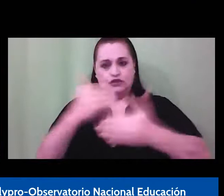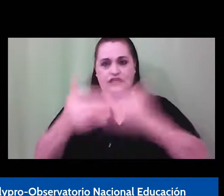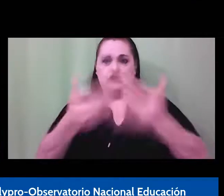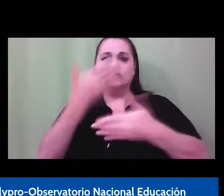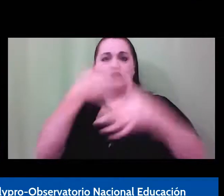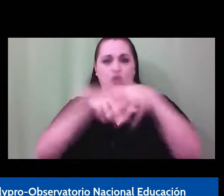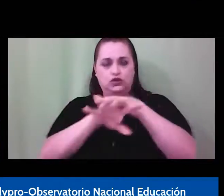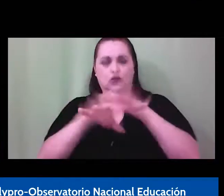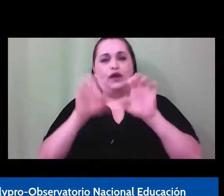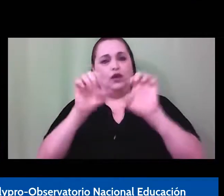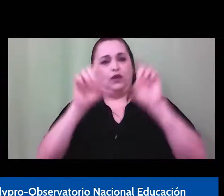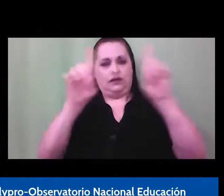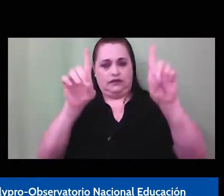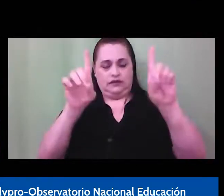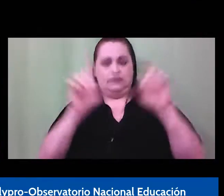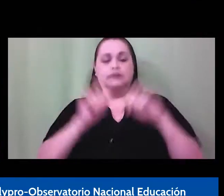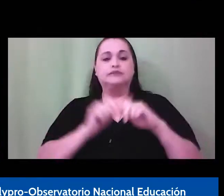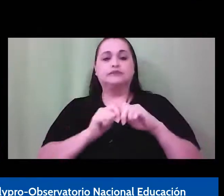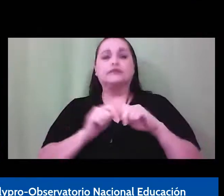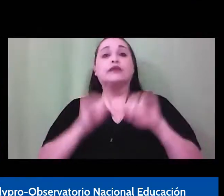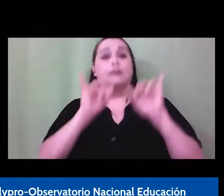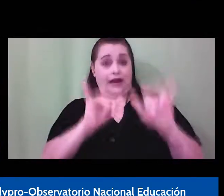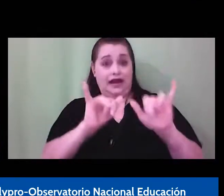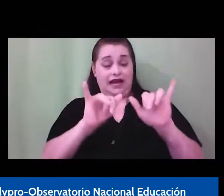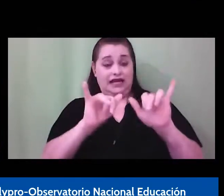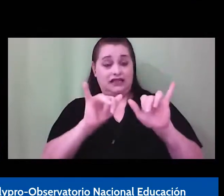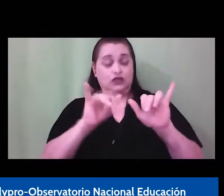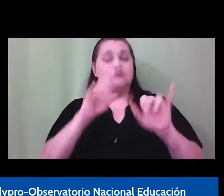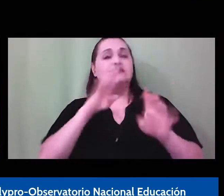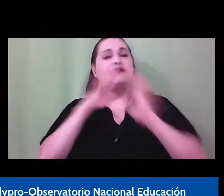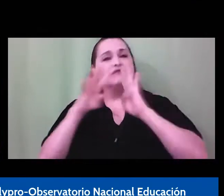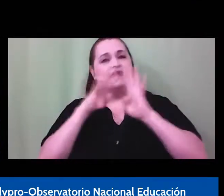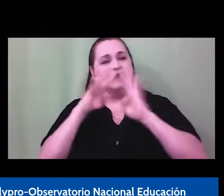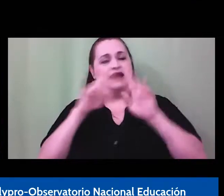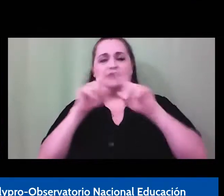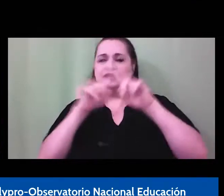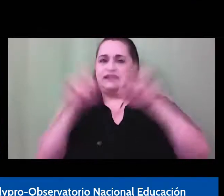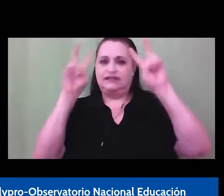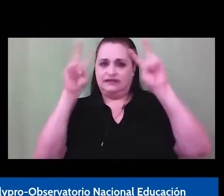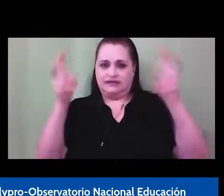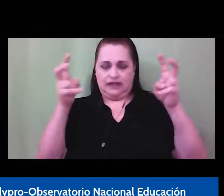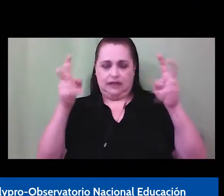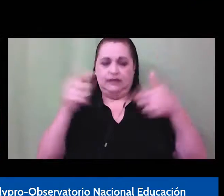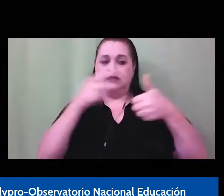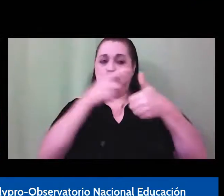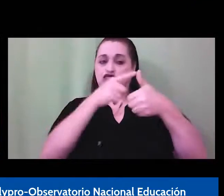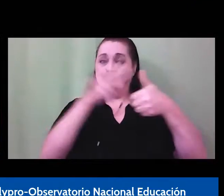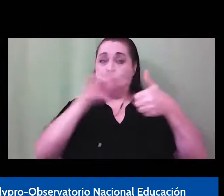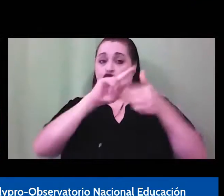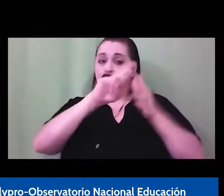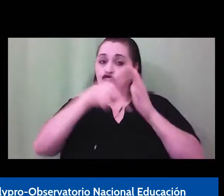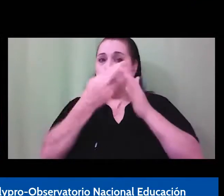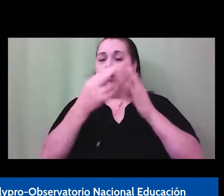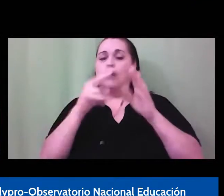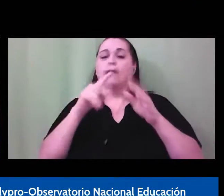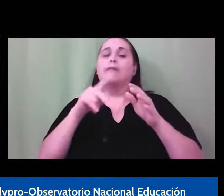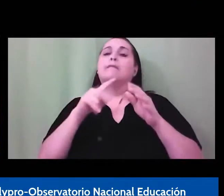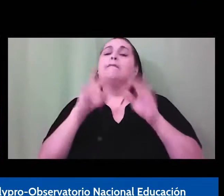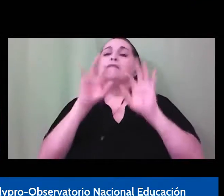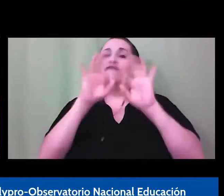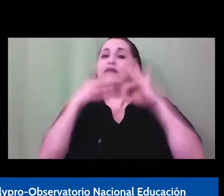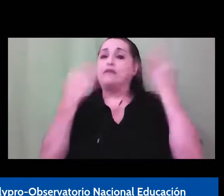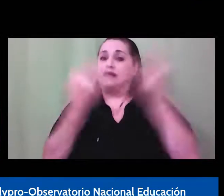inclusión educativa. Para ello, se estarán abordando los siguientes temas: el rol y el papel familiar de la